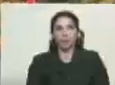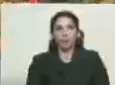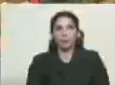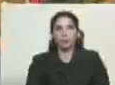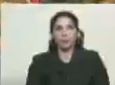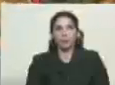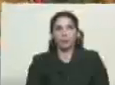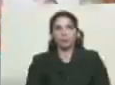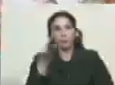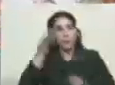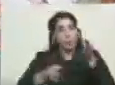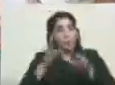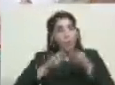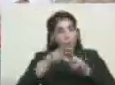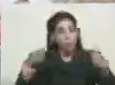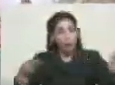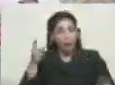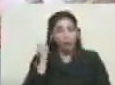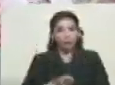Justicia para que haya paz.